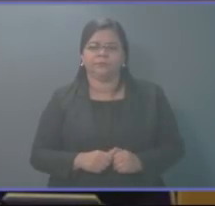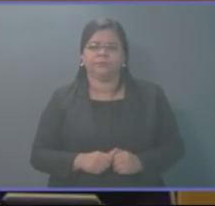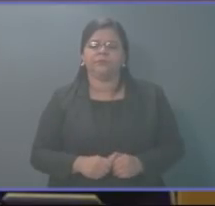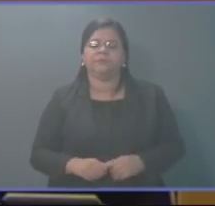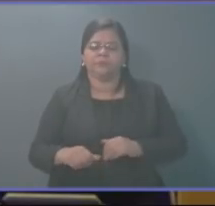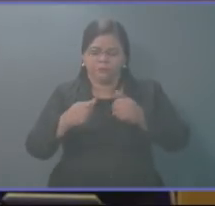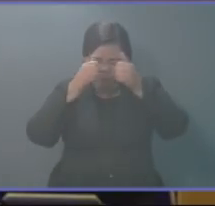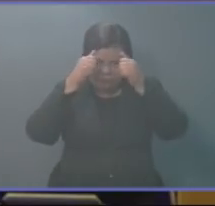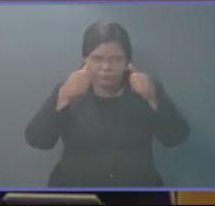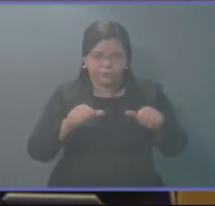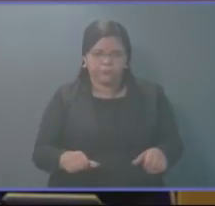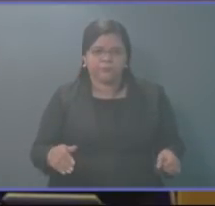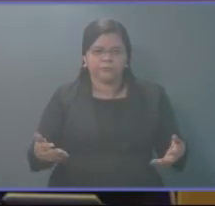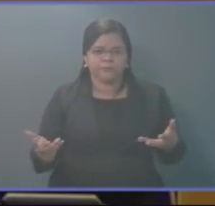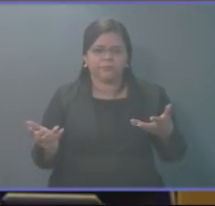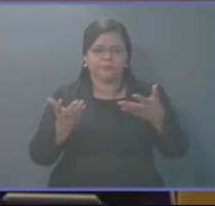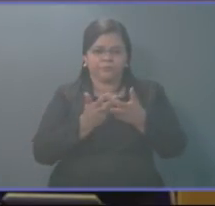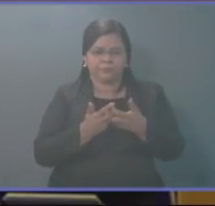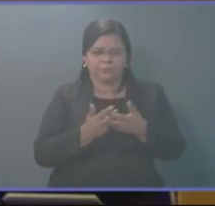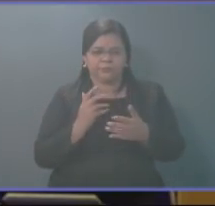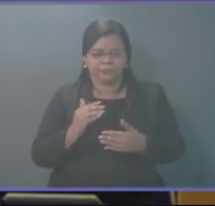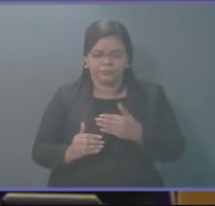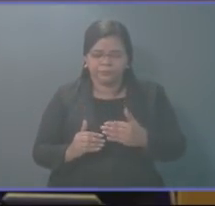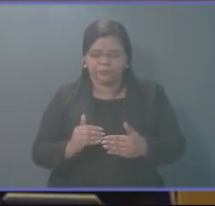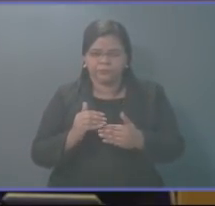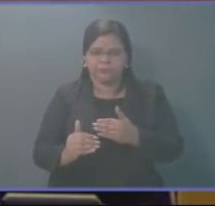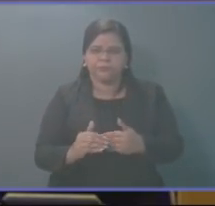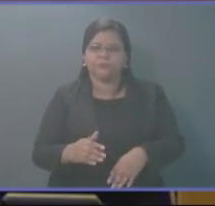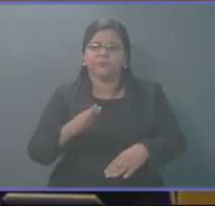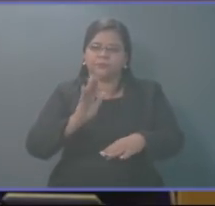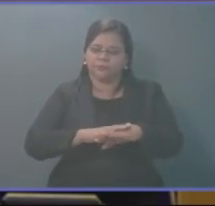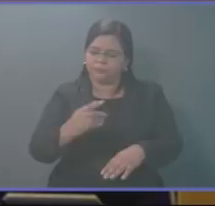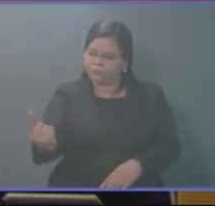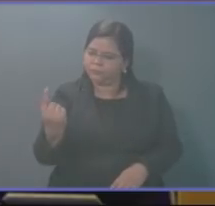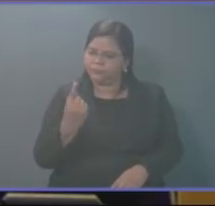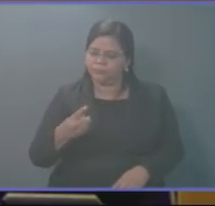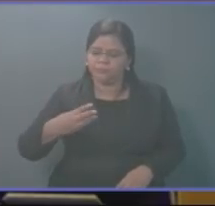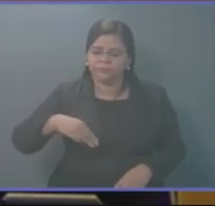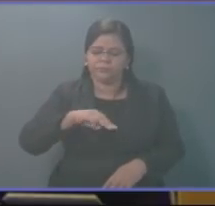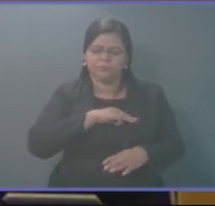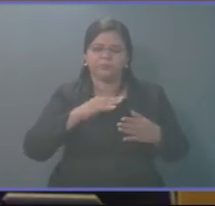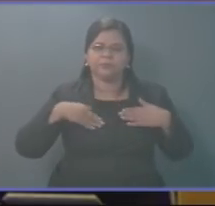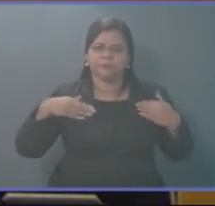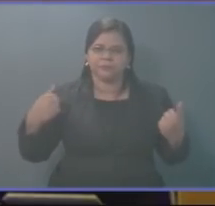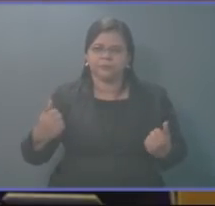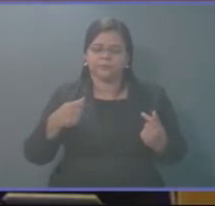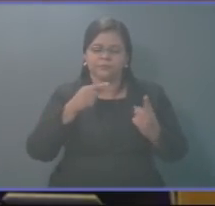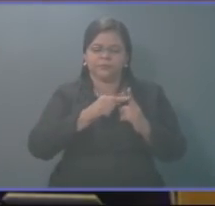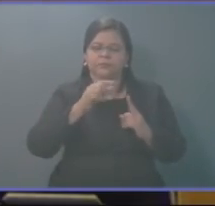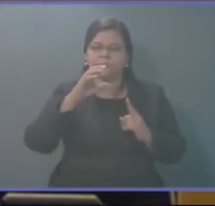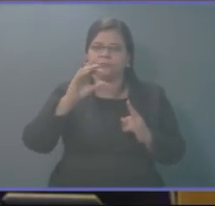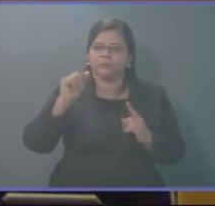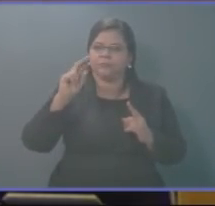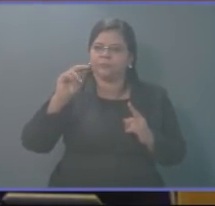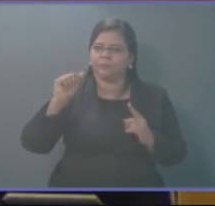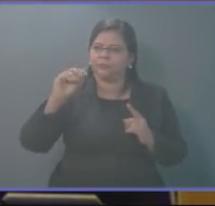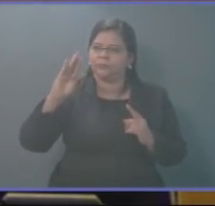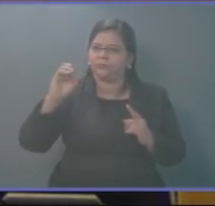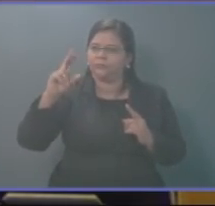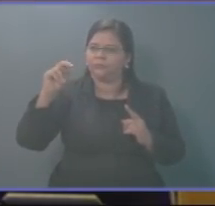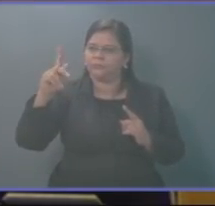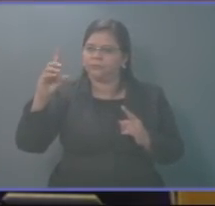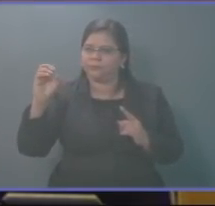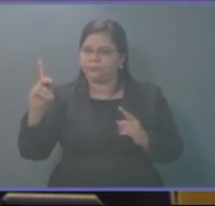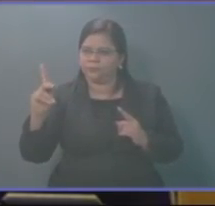de conformidad y en consecuencia se proceda a la interpelación de la ministra de Salud, doctora Ana del Carmen Orellana Bendec, en la